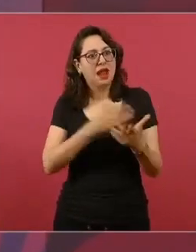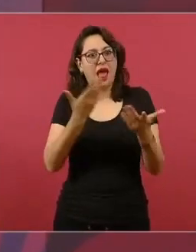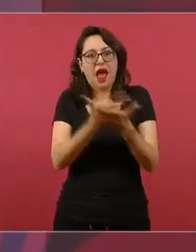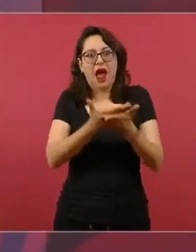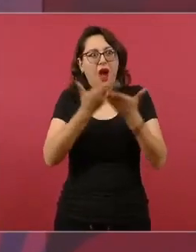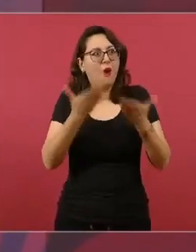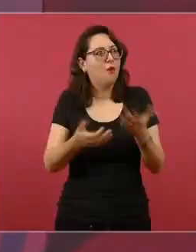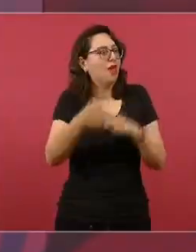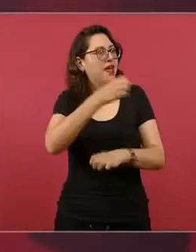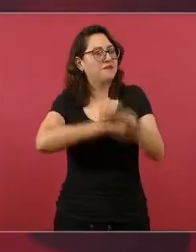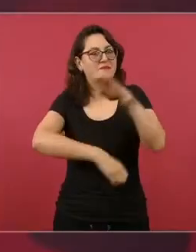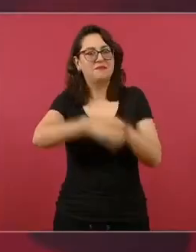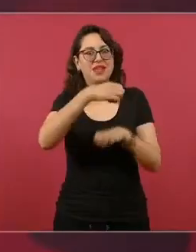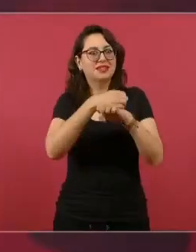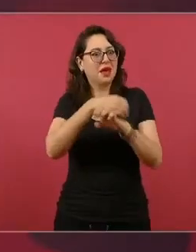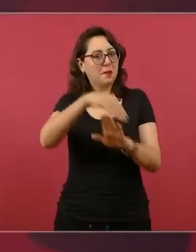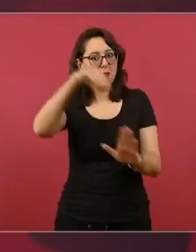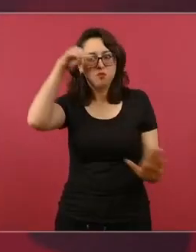no querían